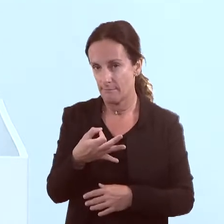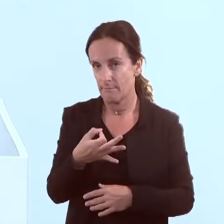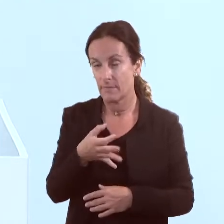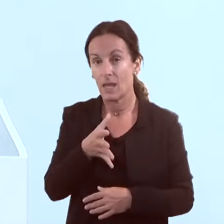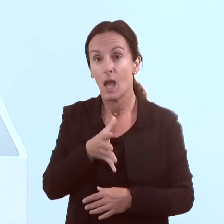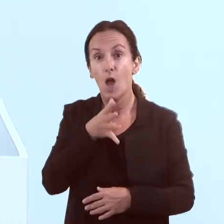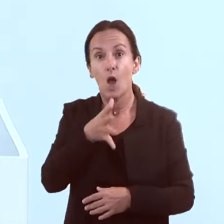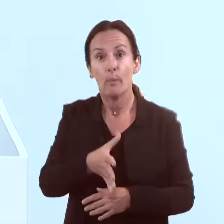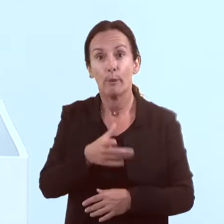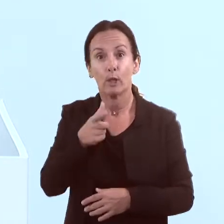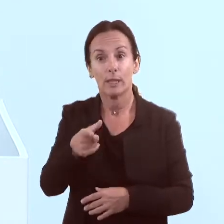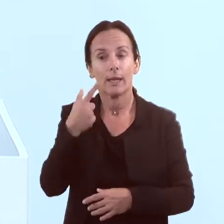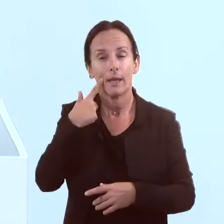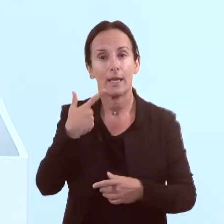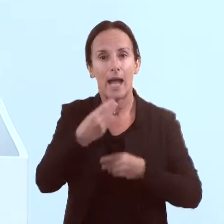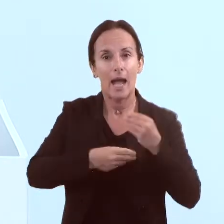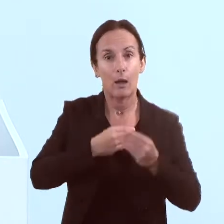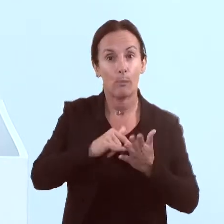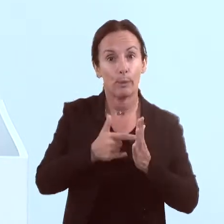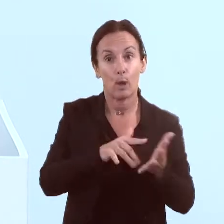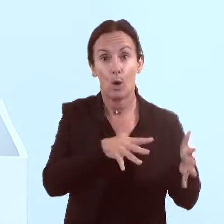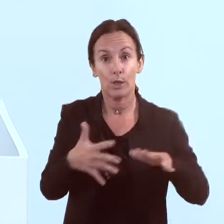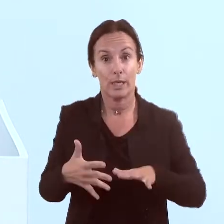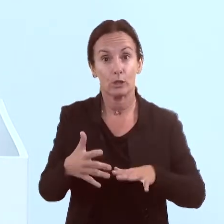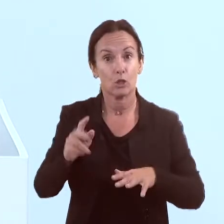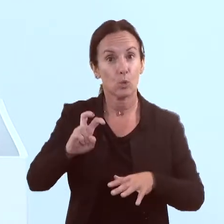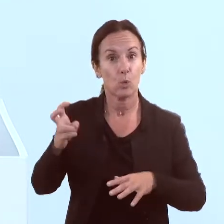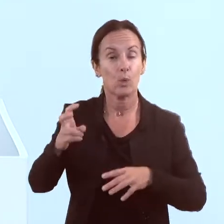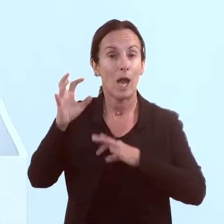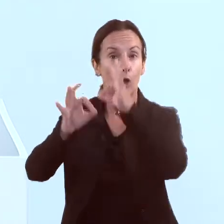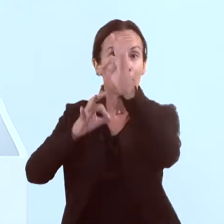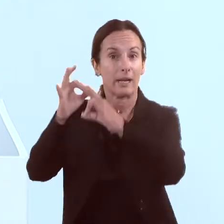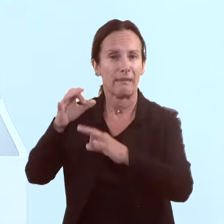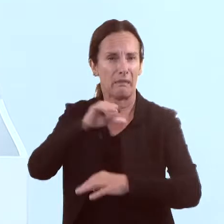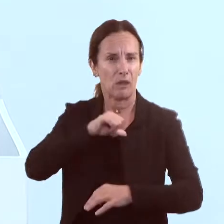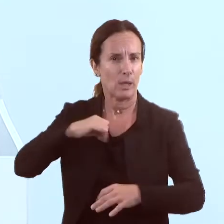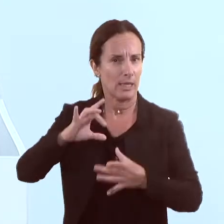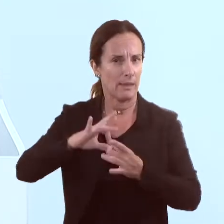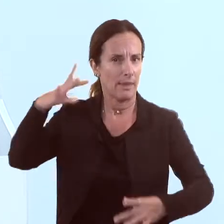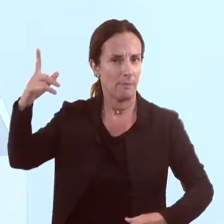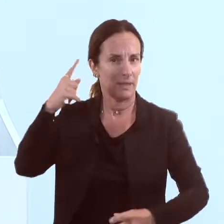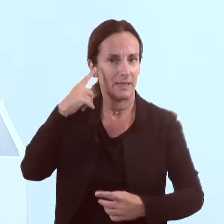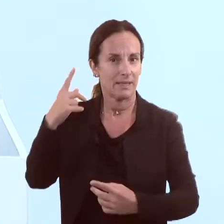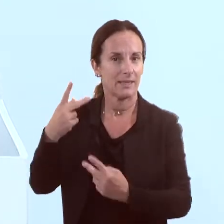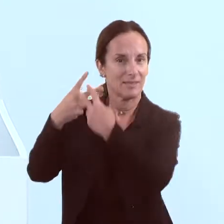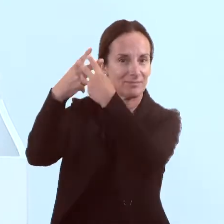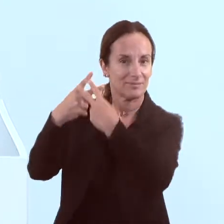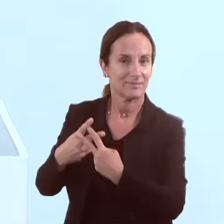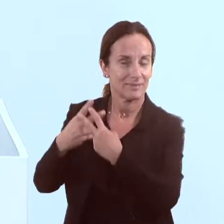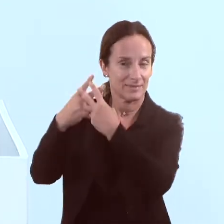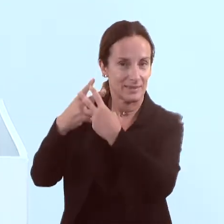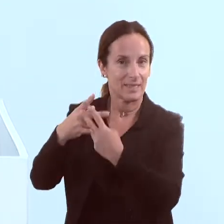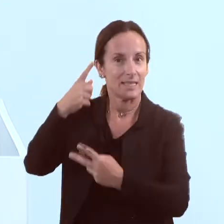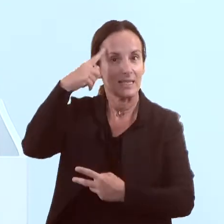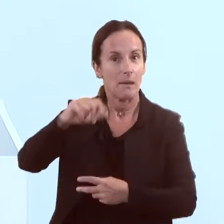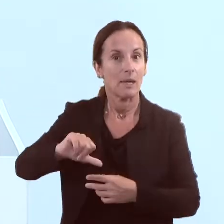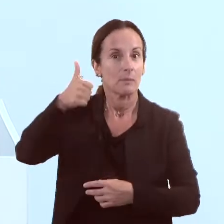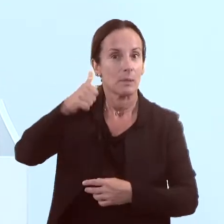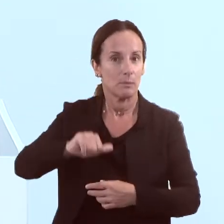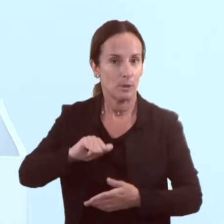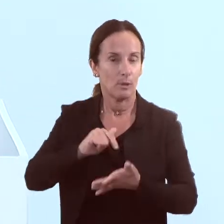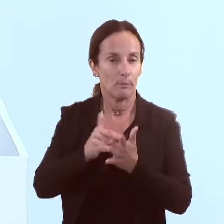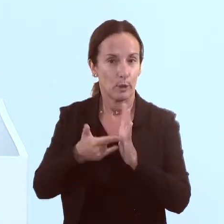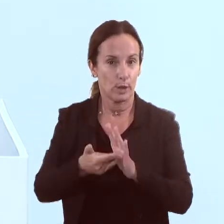por una organización independiente para comprobar en qué medida aquello que decimos que queremos conseguir de mejorar la vida de la gente, realmente somos capaces